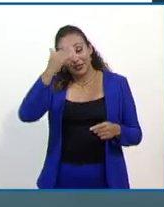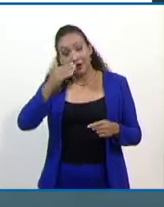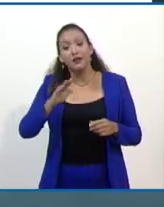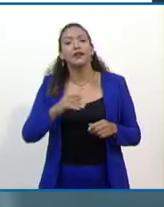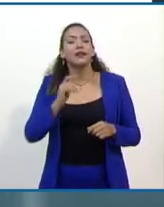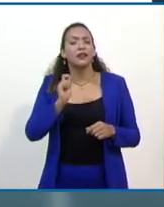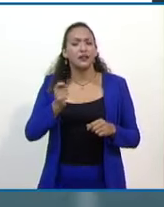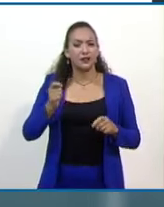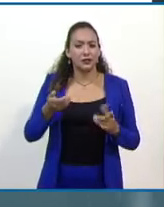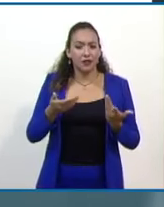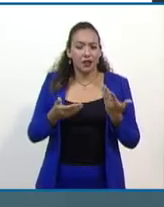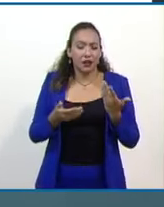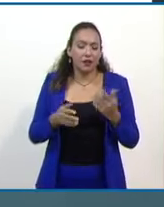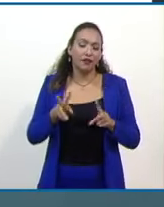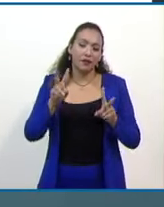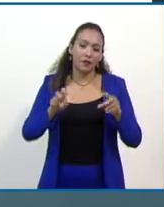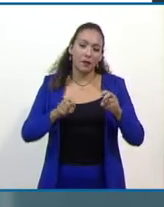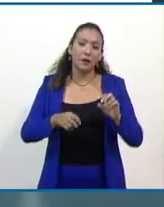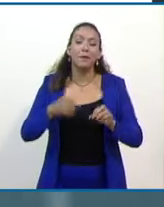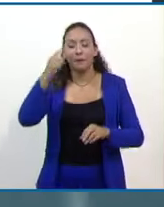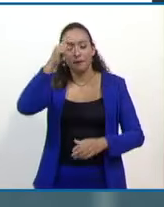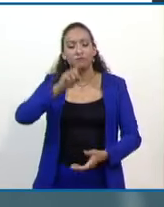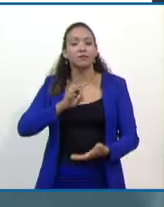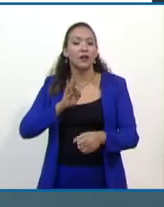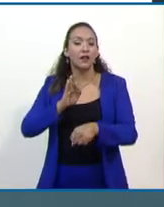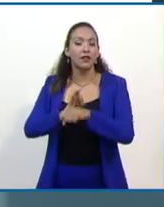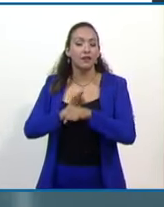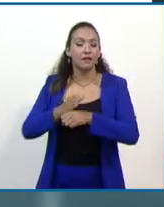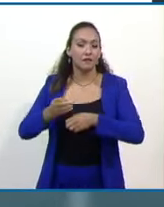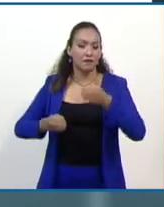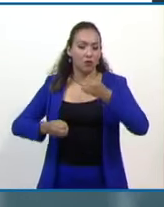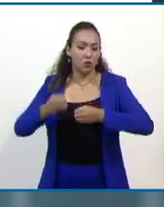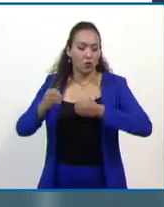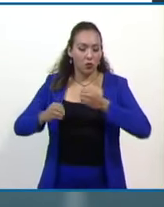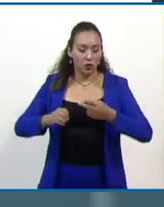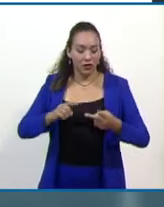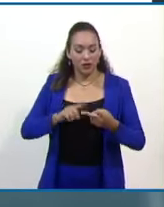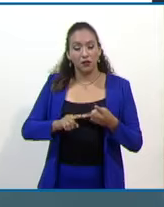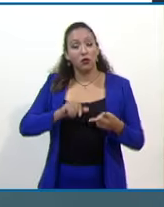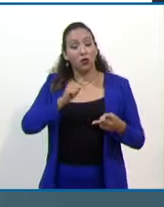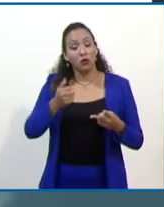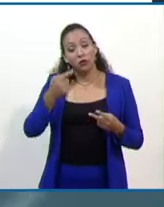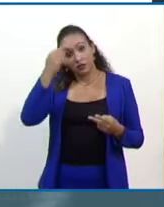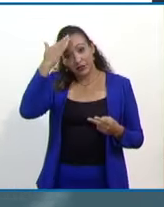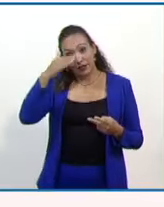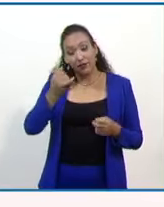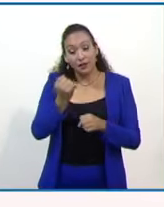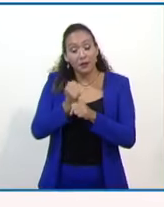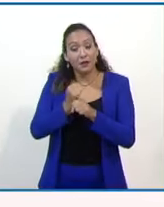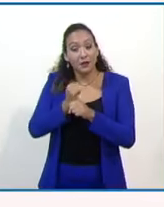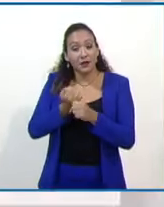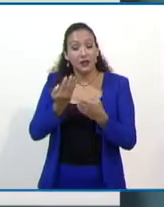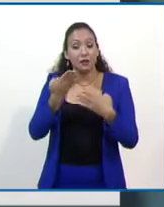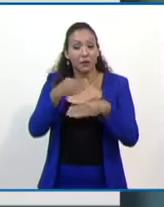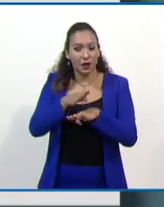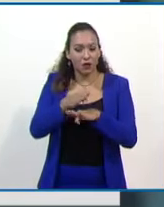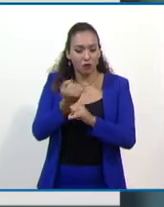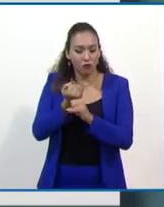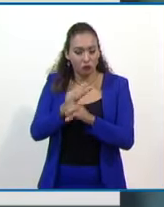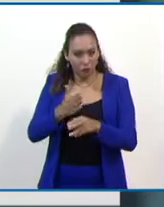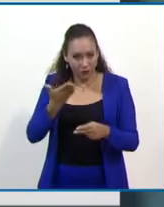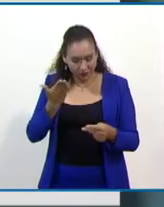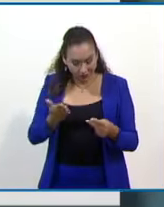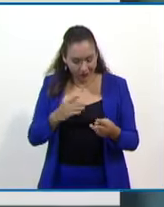de amparo contra la orden de aseguramiento o inmovilización de una cuenta bancaria, acreditación del interés jurídico para acceder a